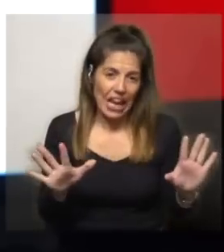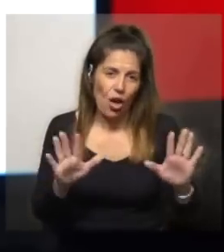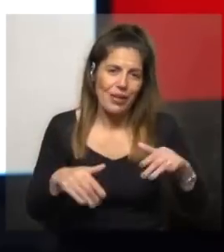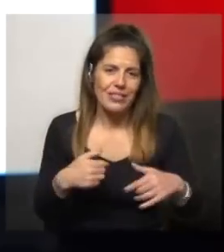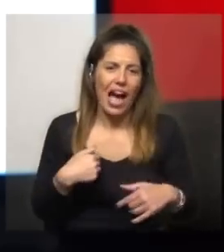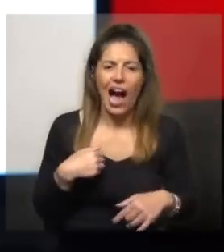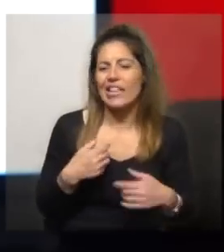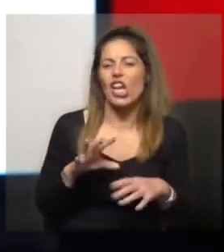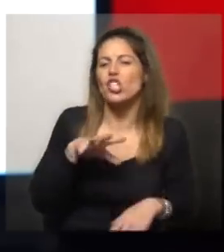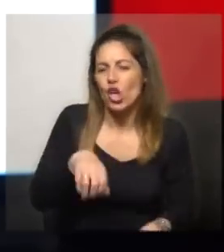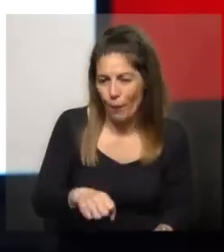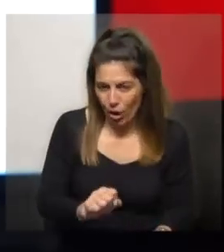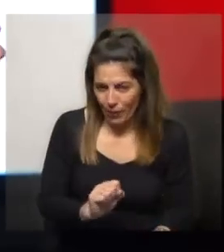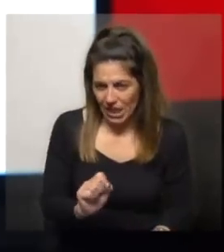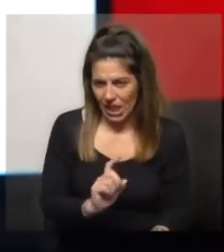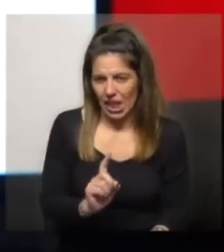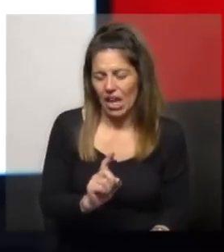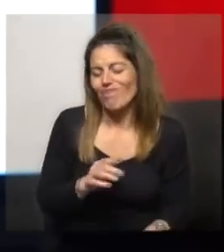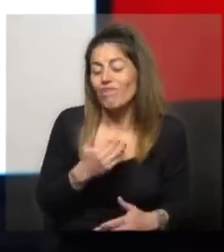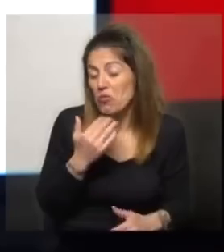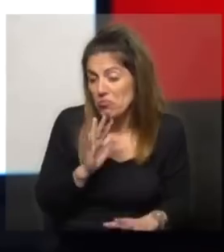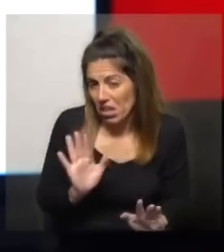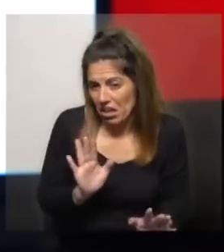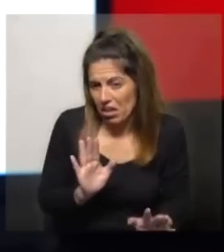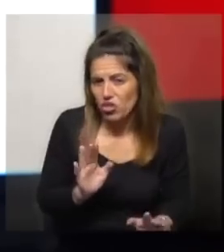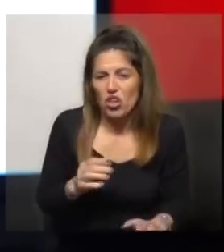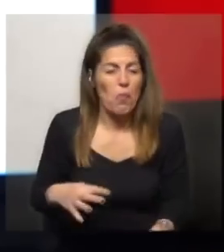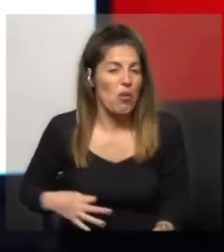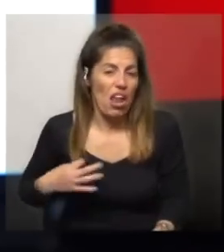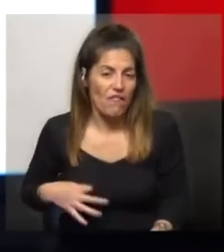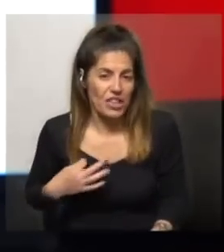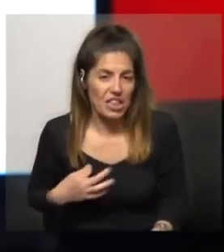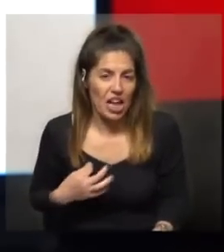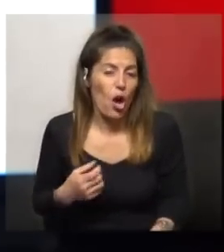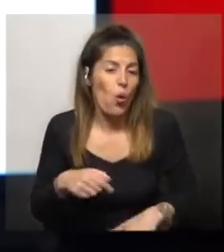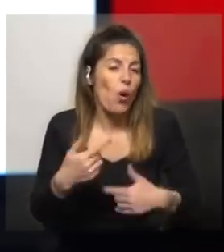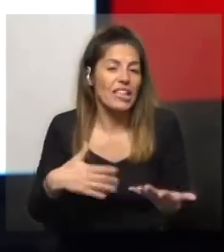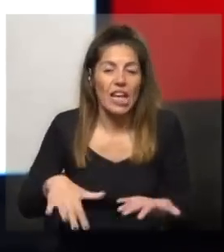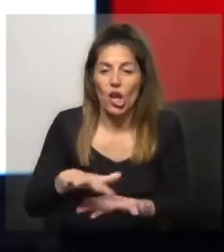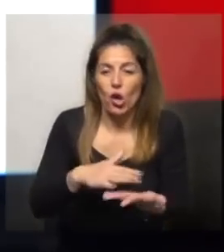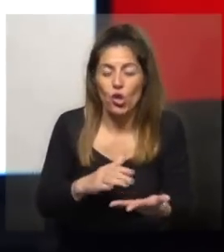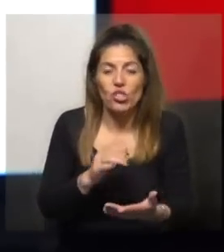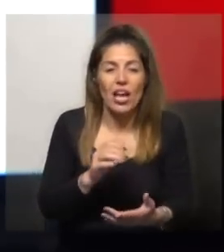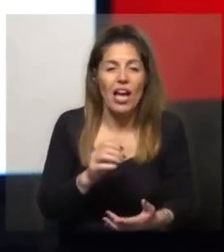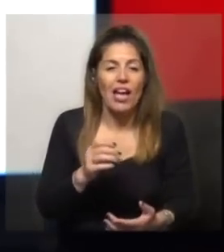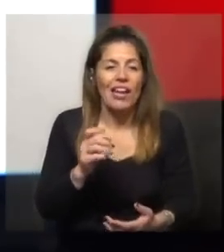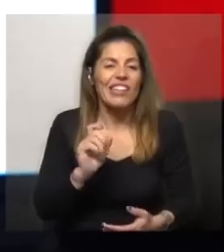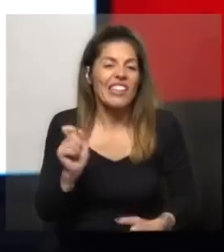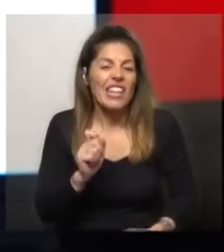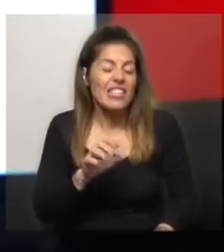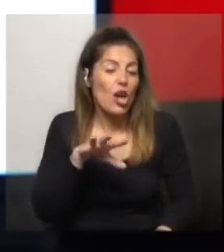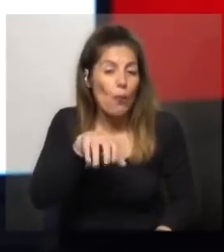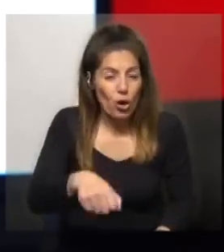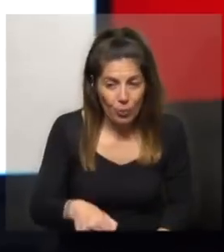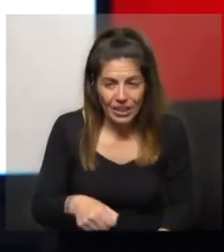que no se compromete qué sé yo o sea eso es como en la vida misma en cualquier cosa Hay Quienes se comprometen o no con alguna